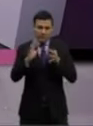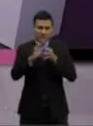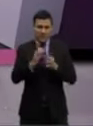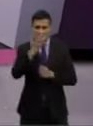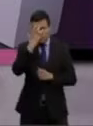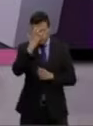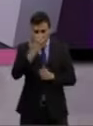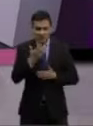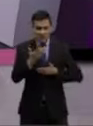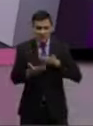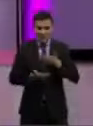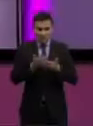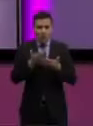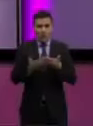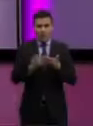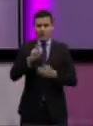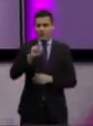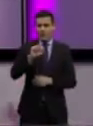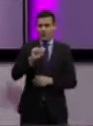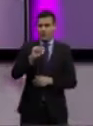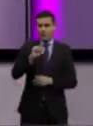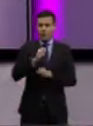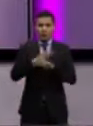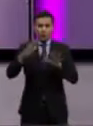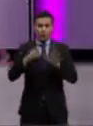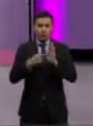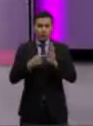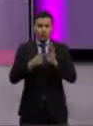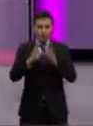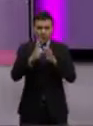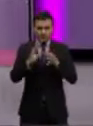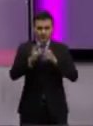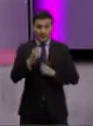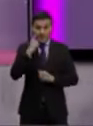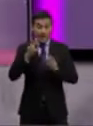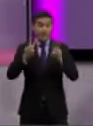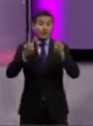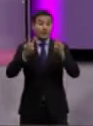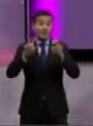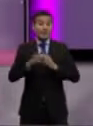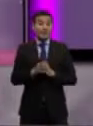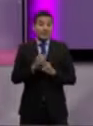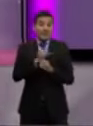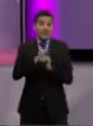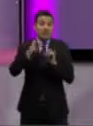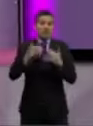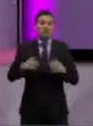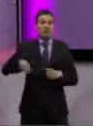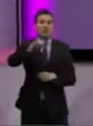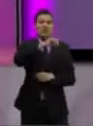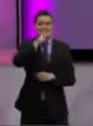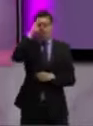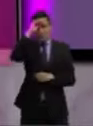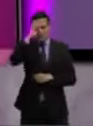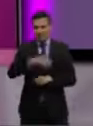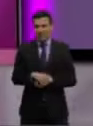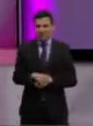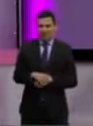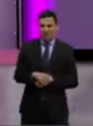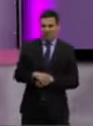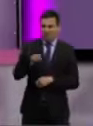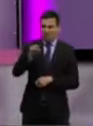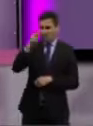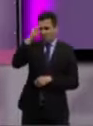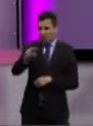aquí ofreciendo datos. En términos de soberanía es muy importante porque algunos dirán, ¿para qué sirve la soberanía energética?